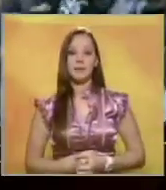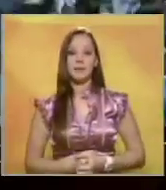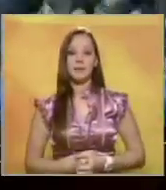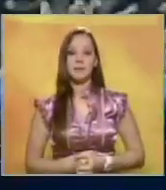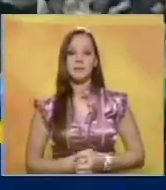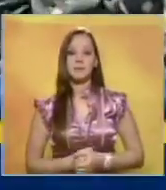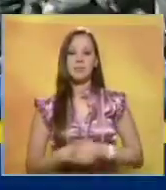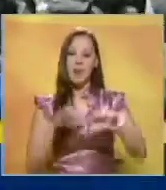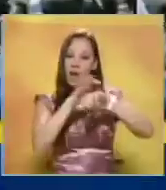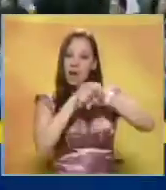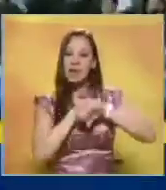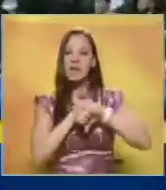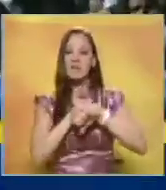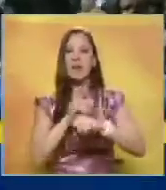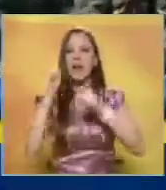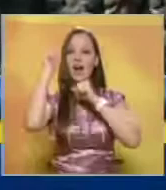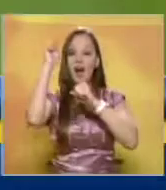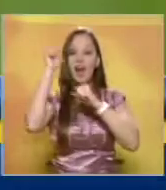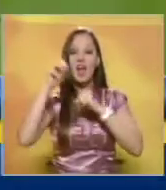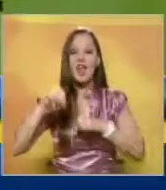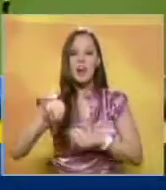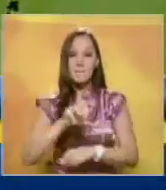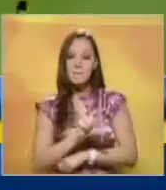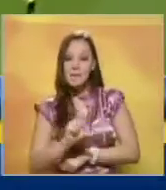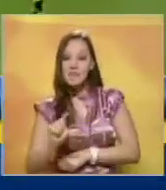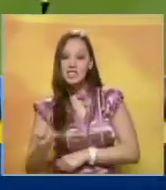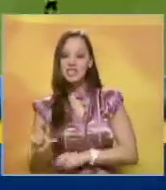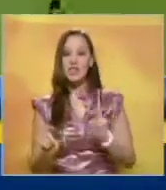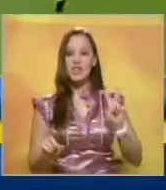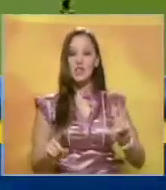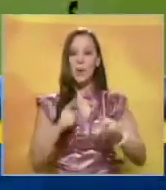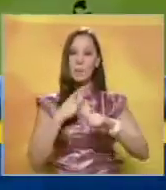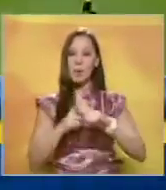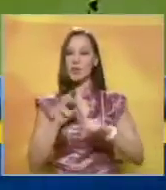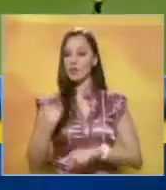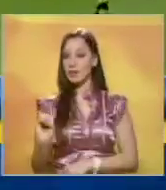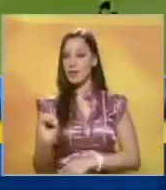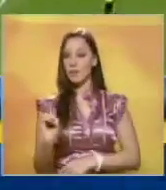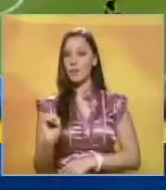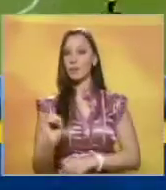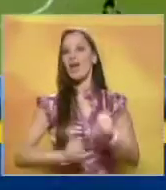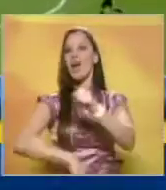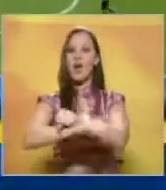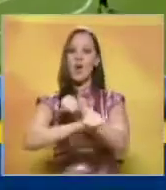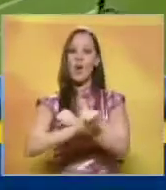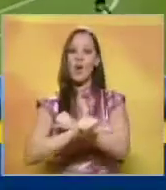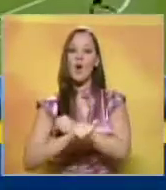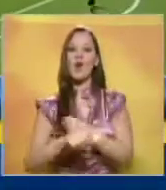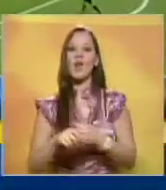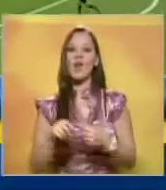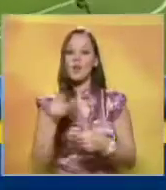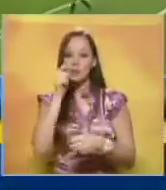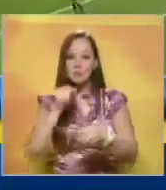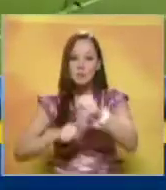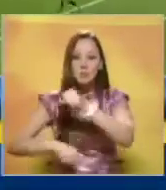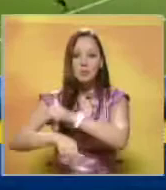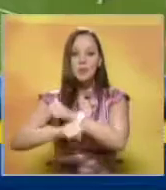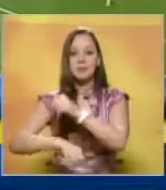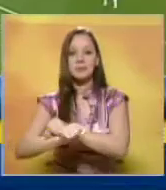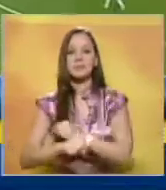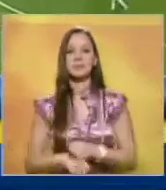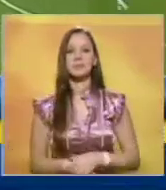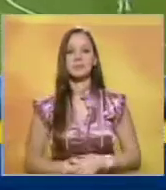En Inglaterra, el título se lo quedó el Manchester City tras su victoria 2-0 sobre el West Ham. Los goles fueron de Samir Nasri y Vincent Kompany.